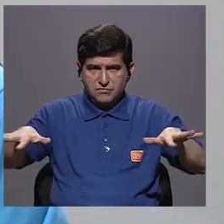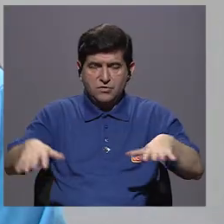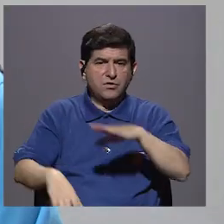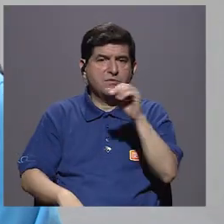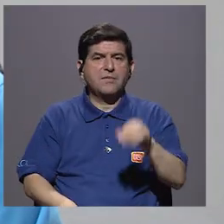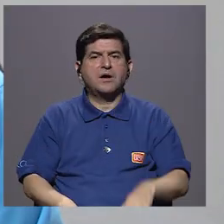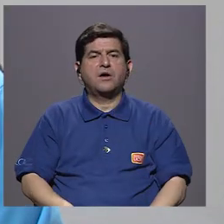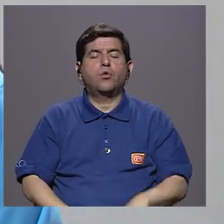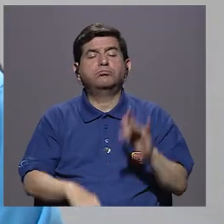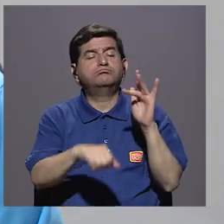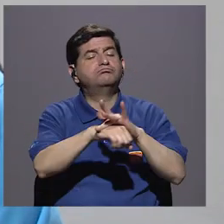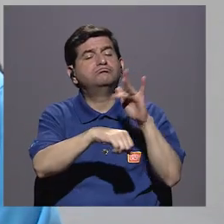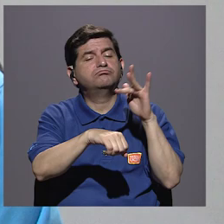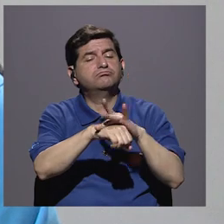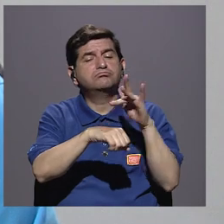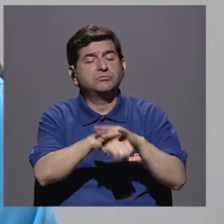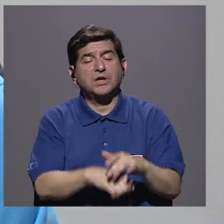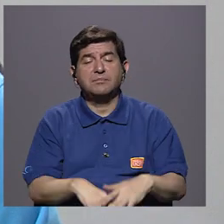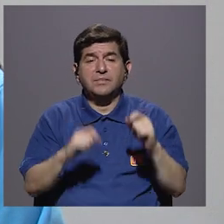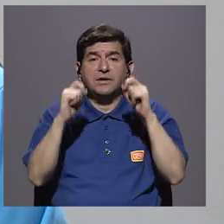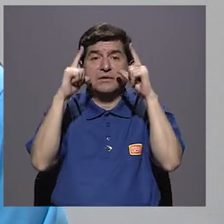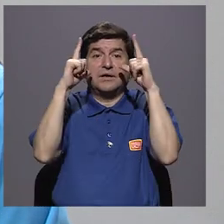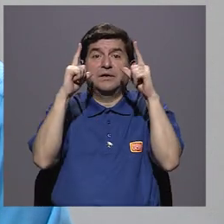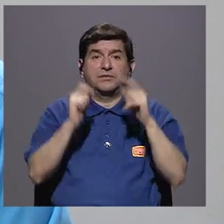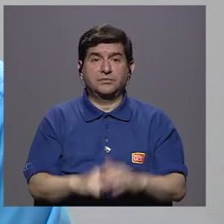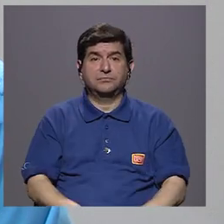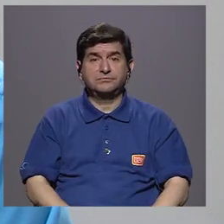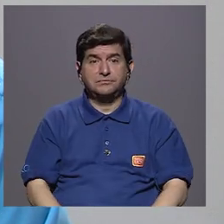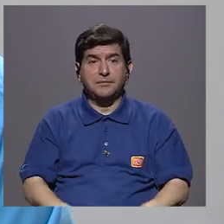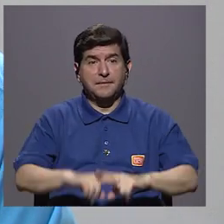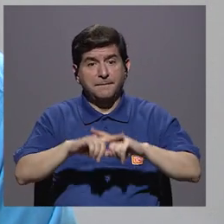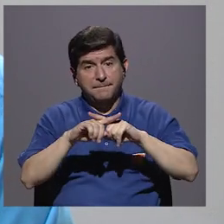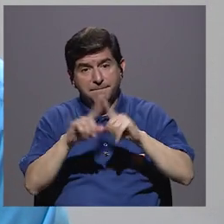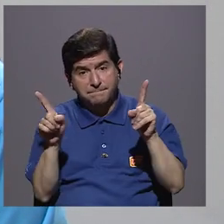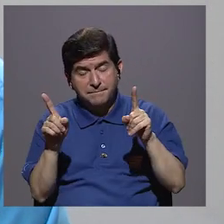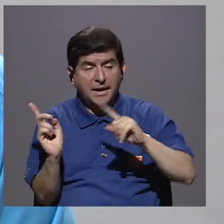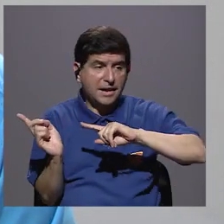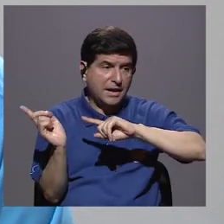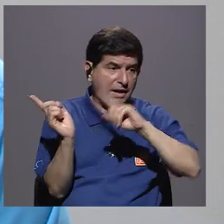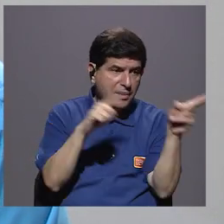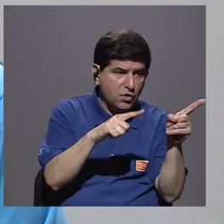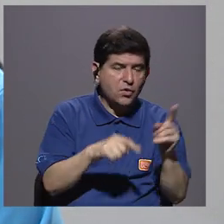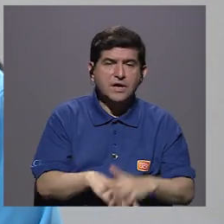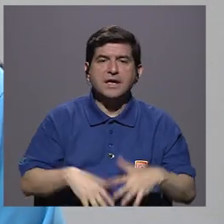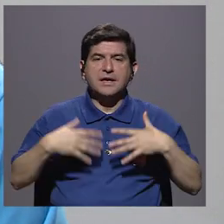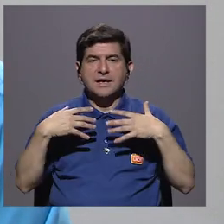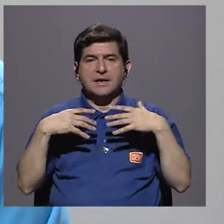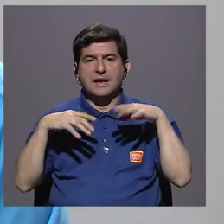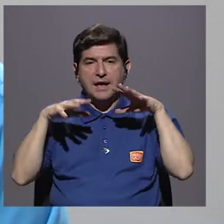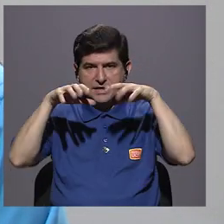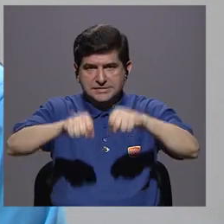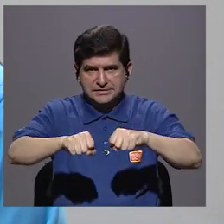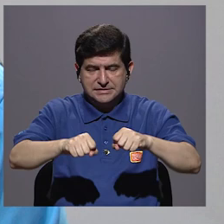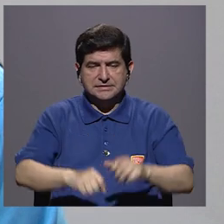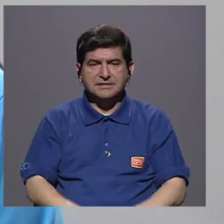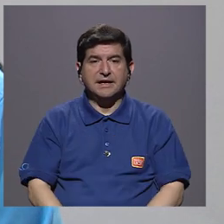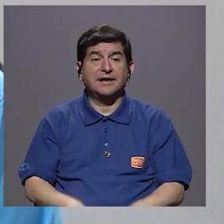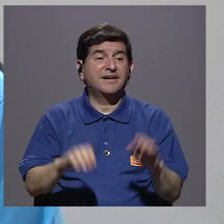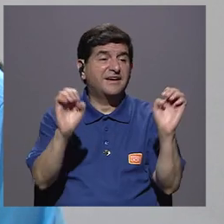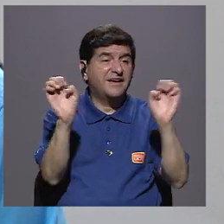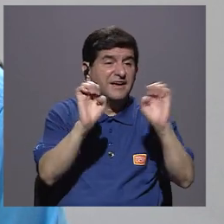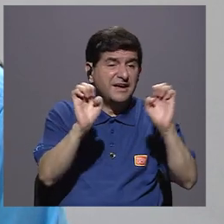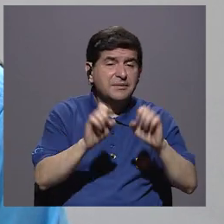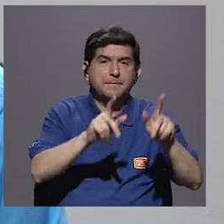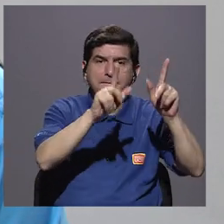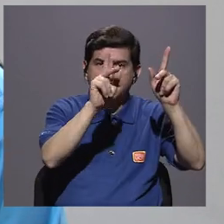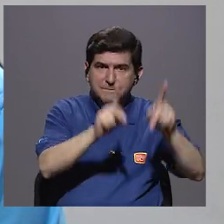bien levantarnos un poquito temprano, que a veces es mucho, ¿verdad? Pero levantarnos temprano y tratar de acceder a una cita. ¿Por qué? Porque en las